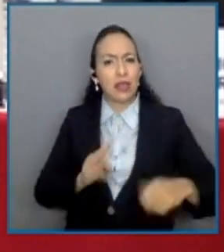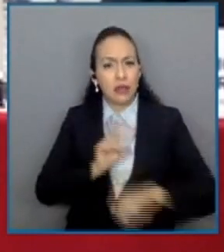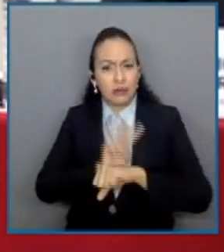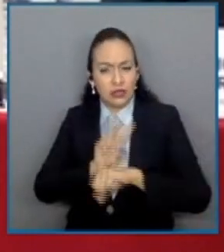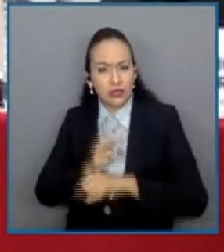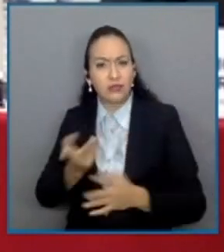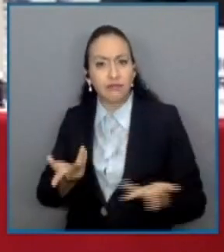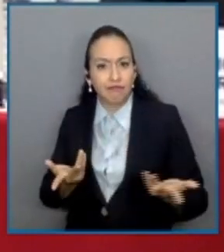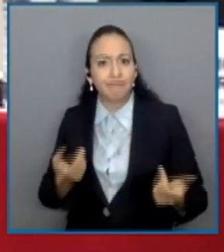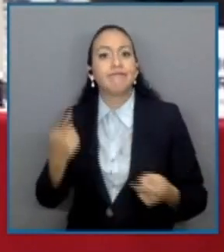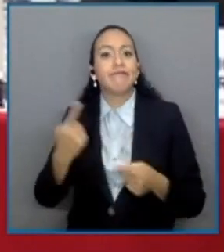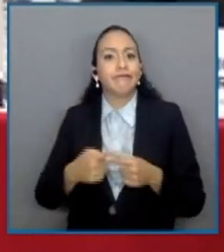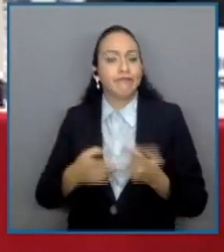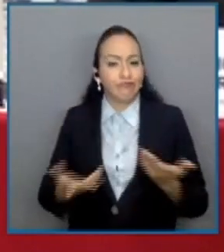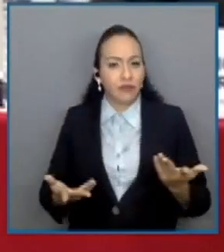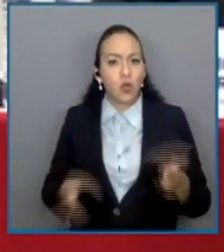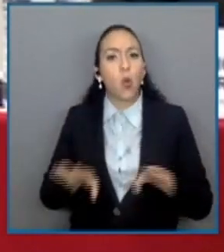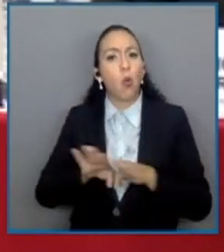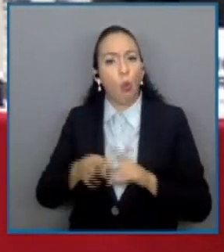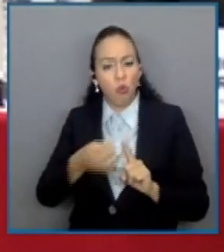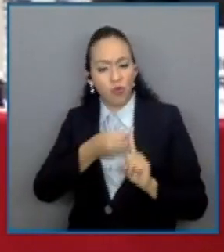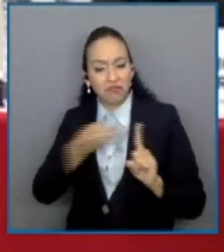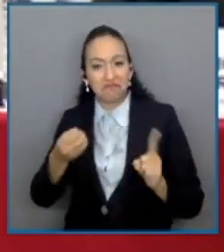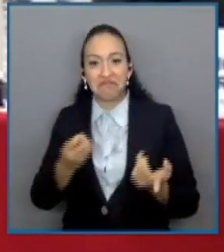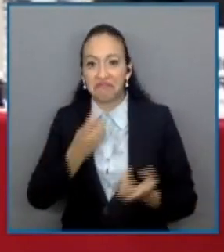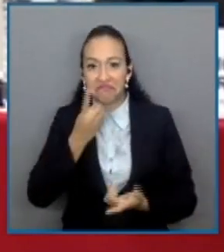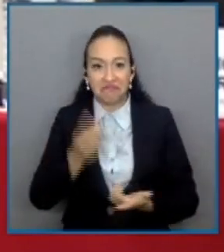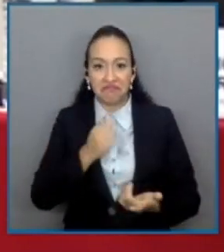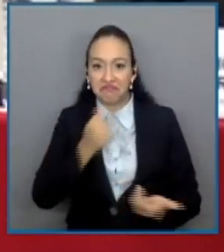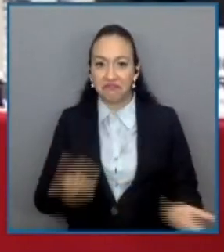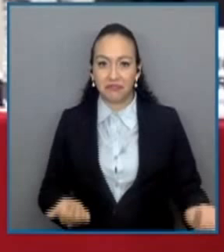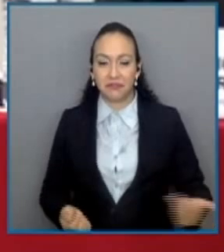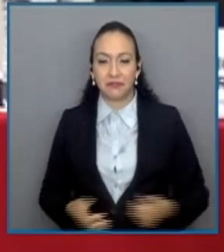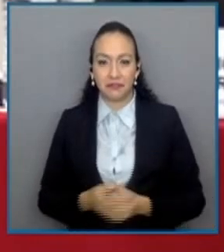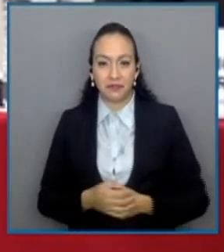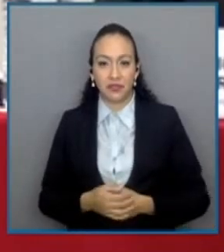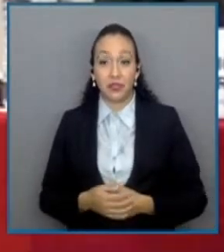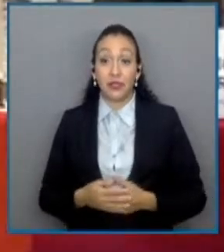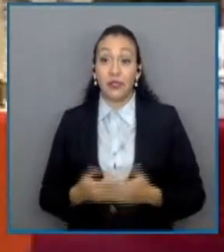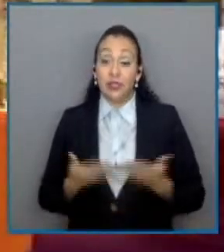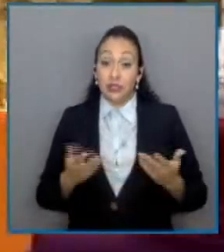mi marco jurídico, ¿actúo con independencia o no actúo con independencia?